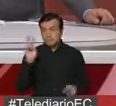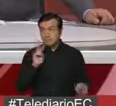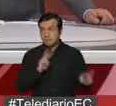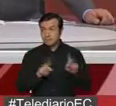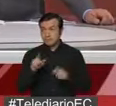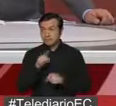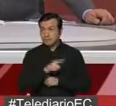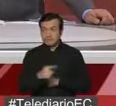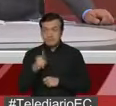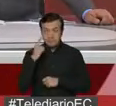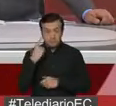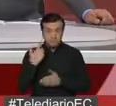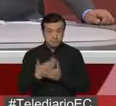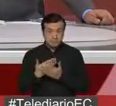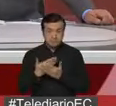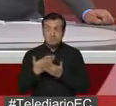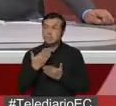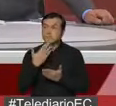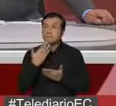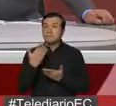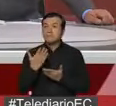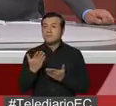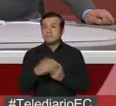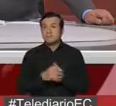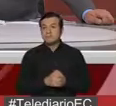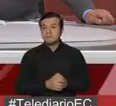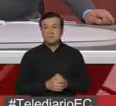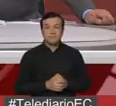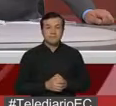comportamiento ciudadano, secretaria?